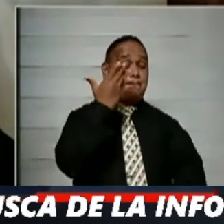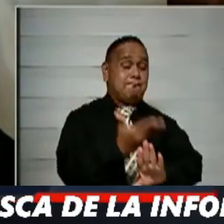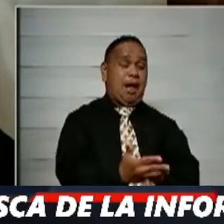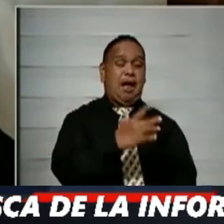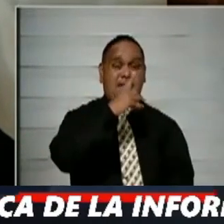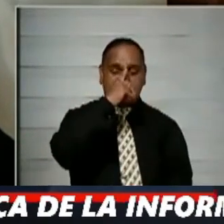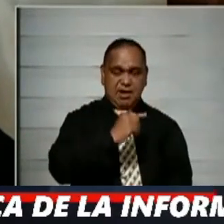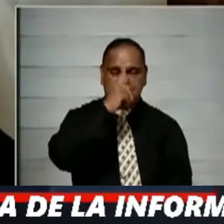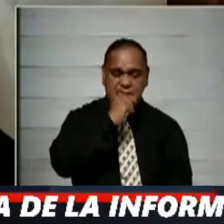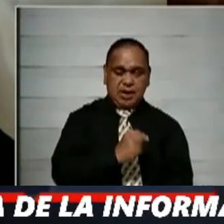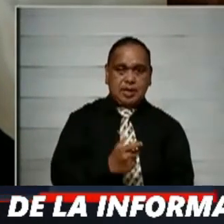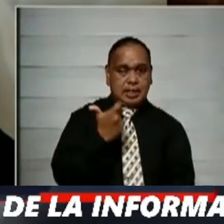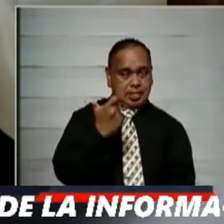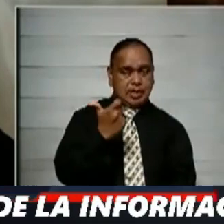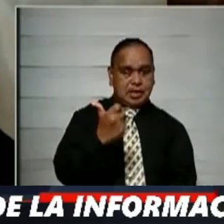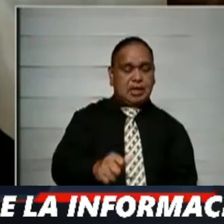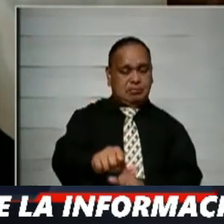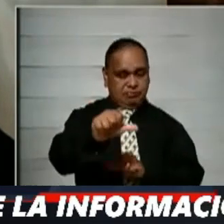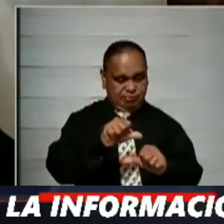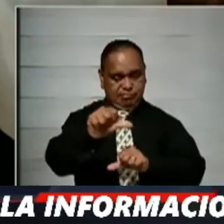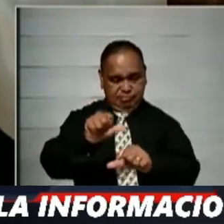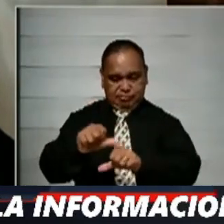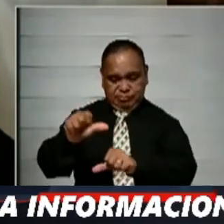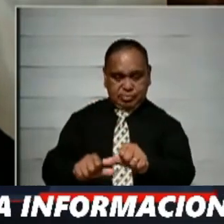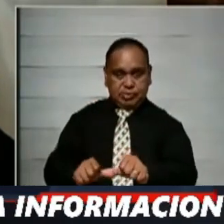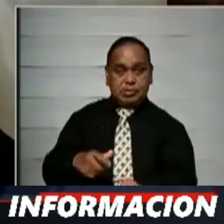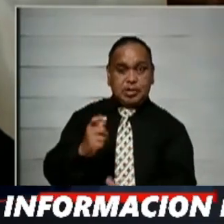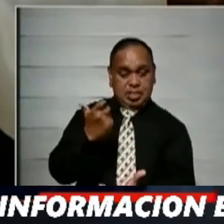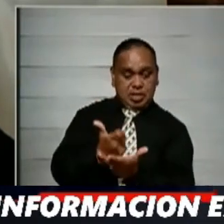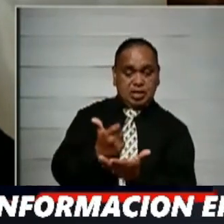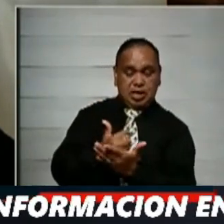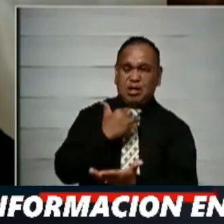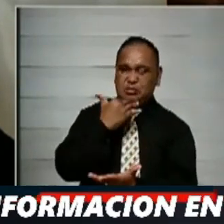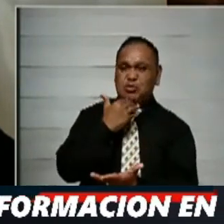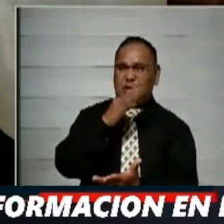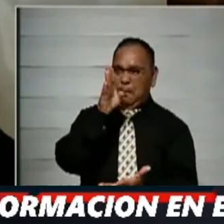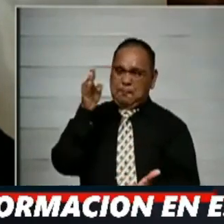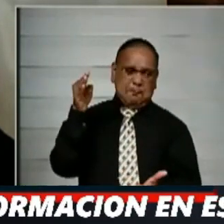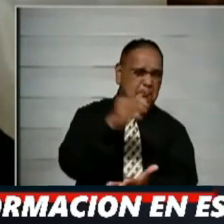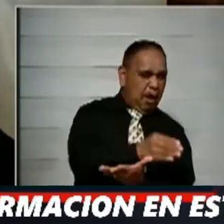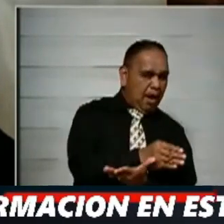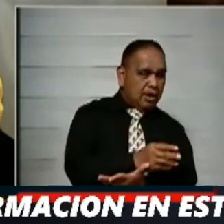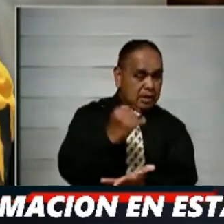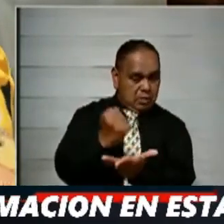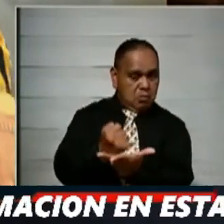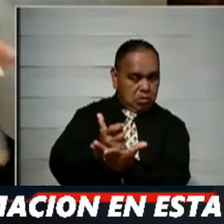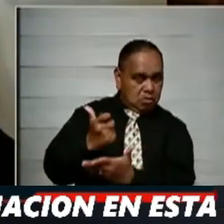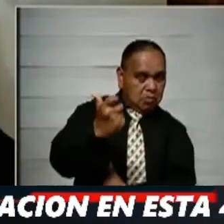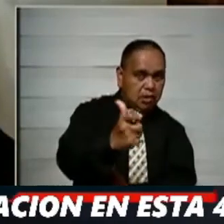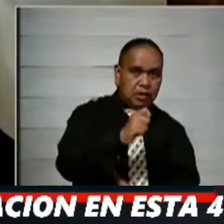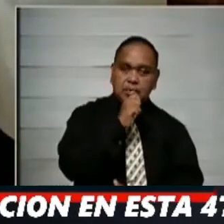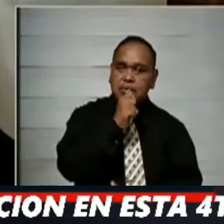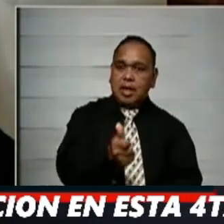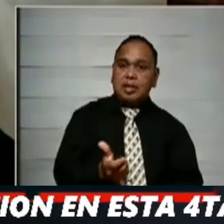graves de lavado de dinero, de desvío de recursos, de evasión fiscal, por donde